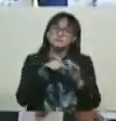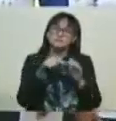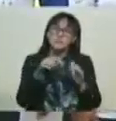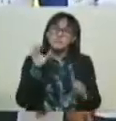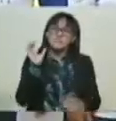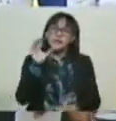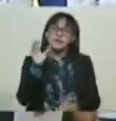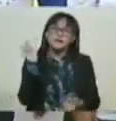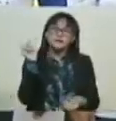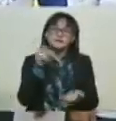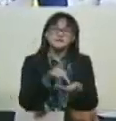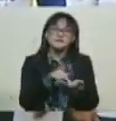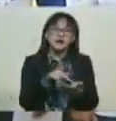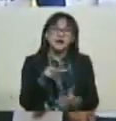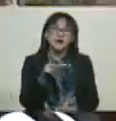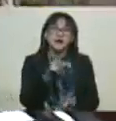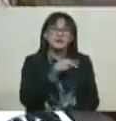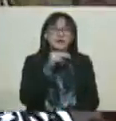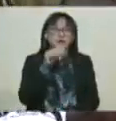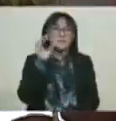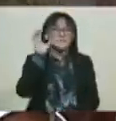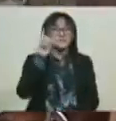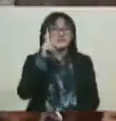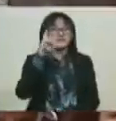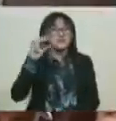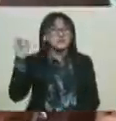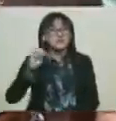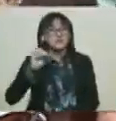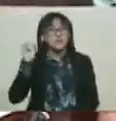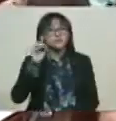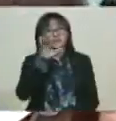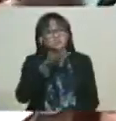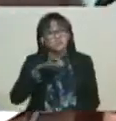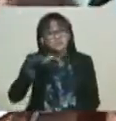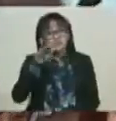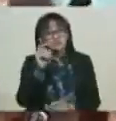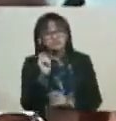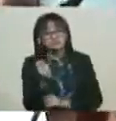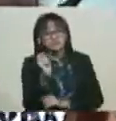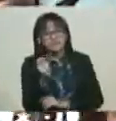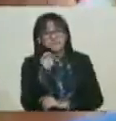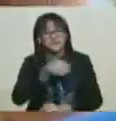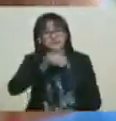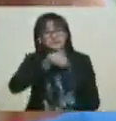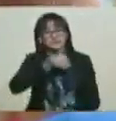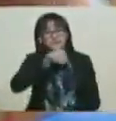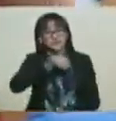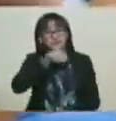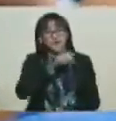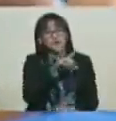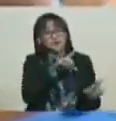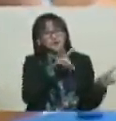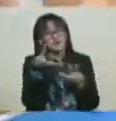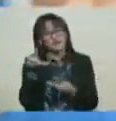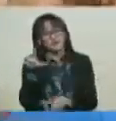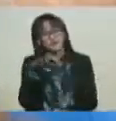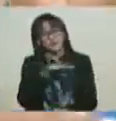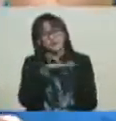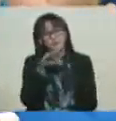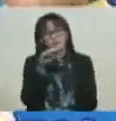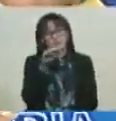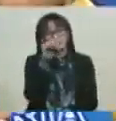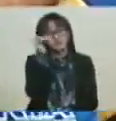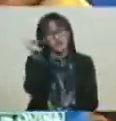por el carné de la patria al cien por ciento de cobertura a los pensionados y pensionadas de yaracuy